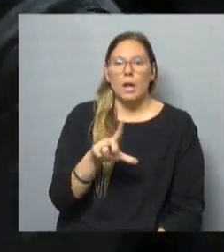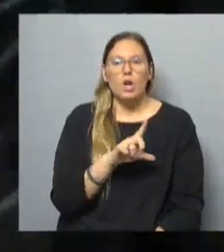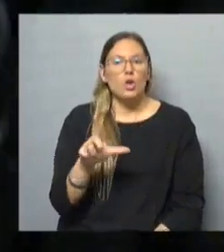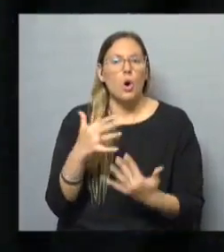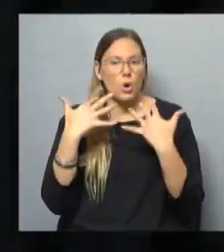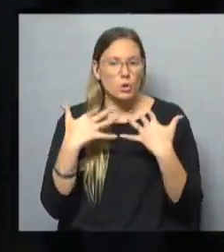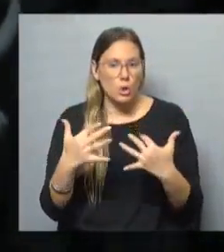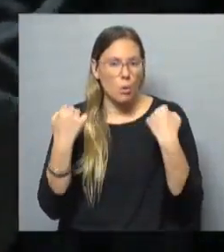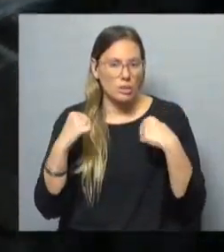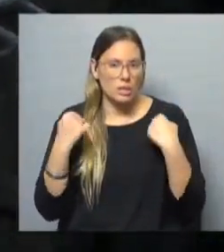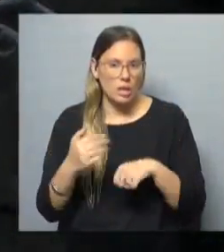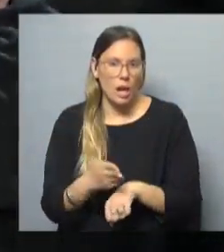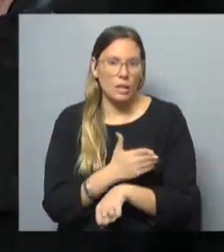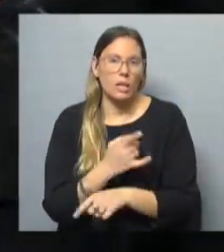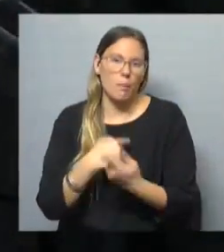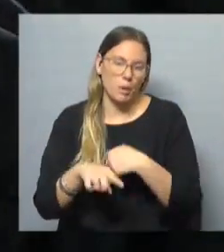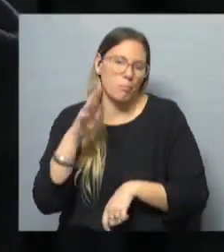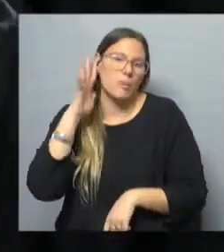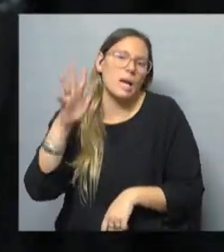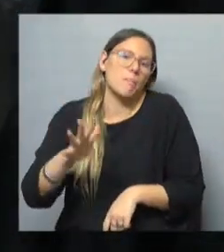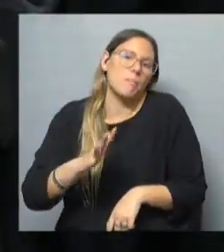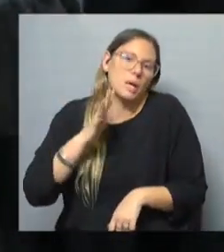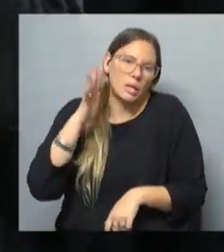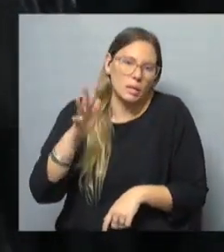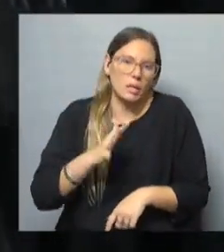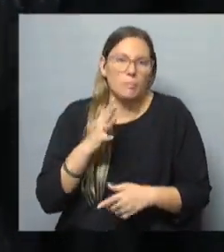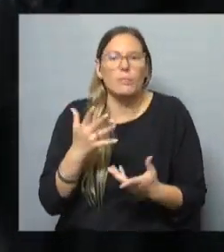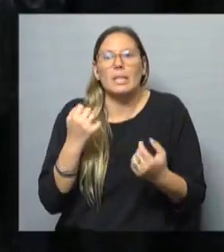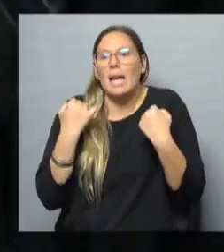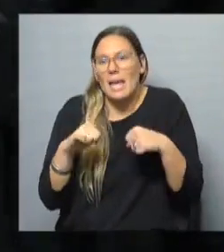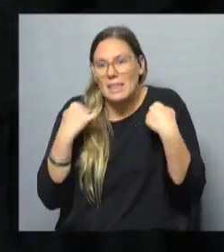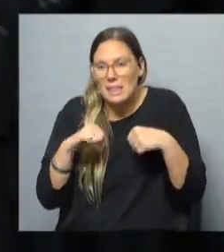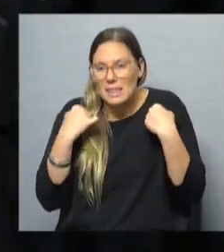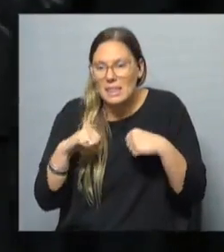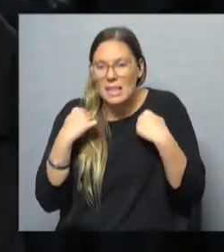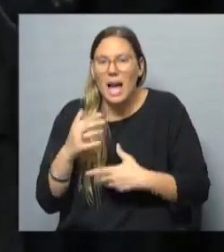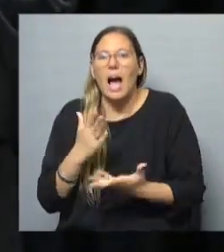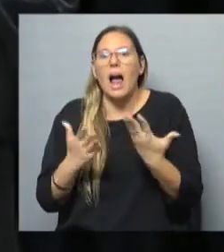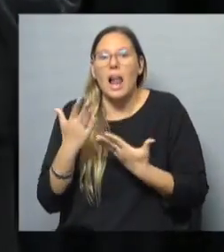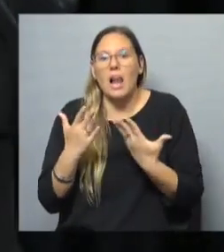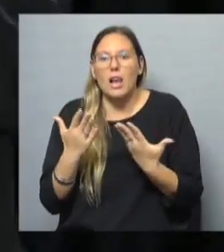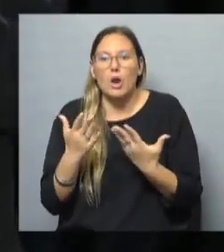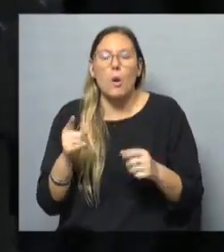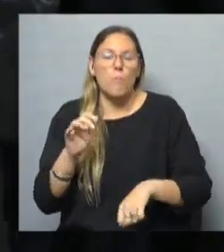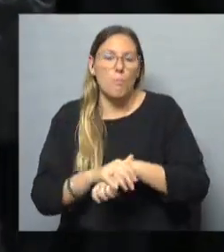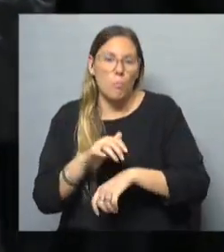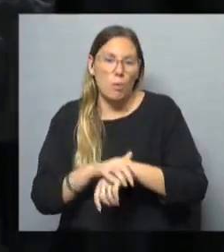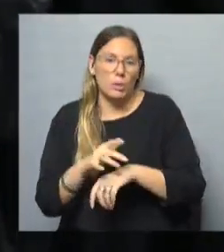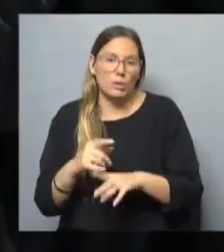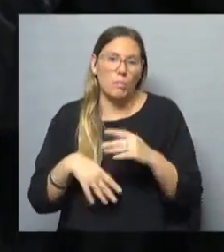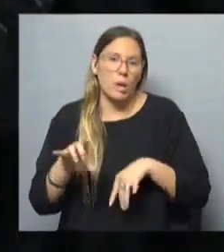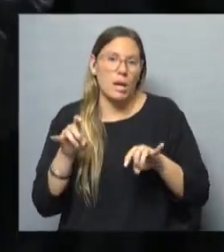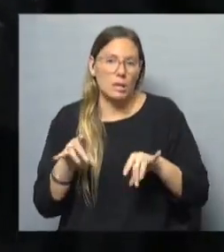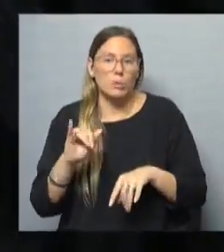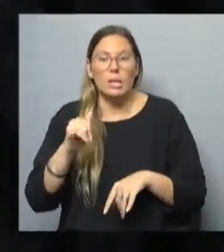show ensayado, pero me imagino que hay algo de como un entrenamiento, ¿no? Para que esto, en el momento que suceda, suceda con naturalidad. Exactamente,